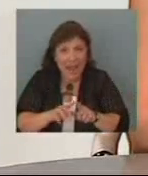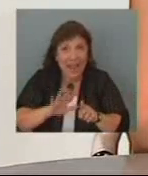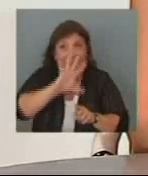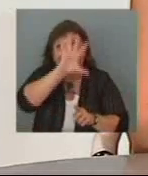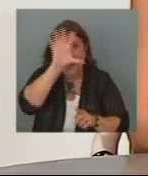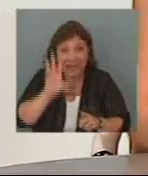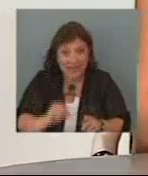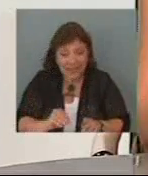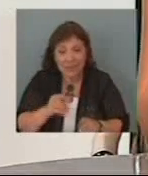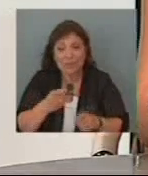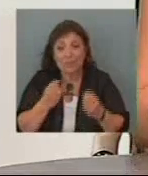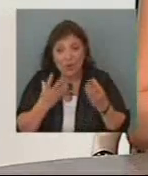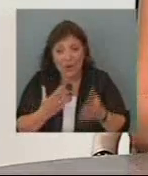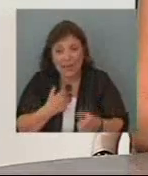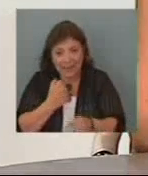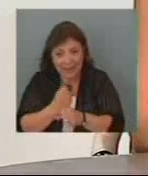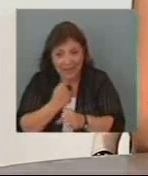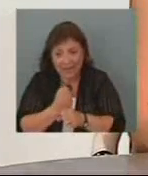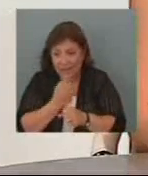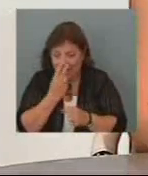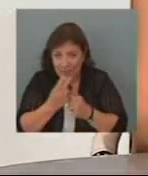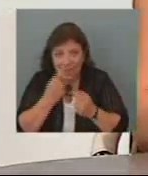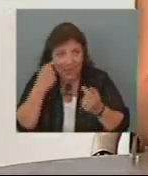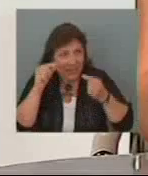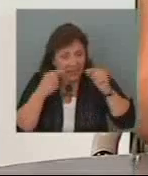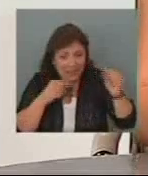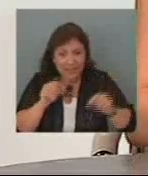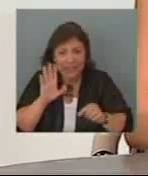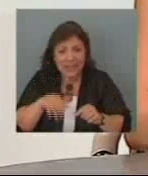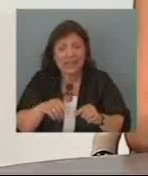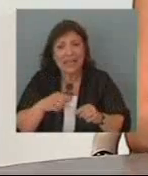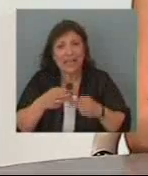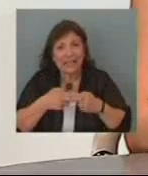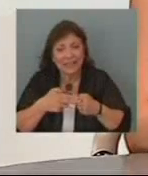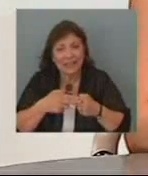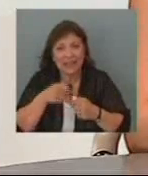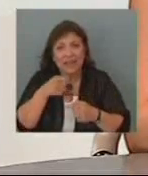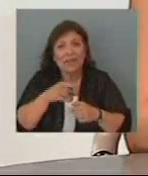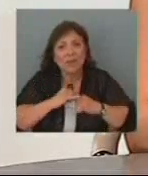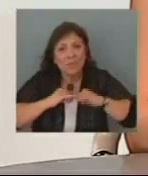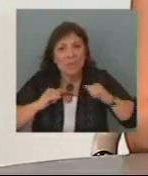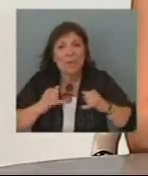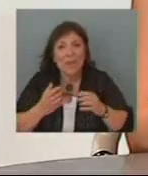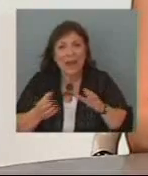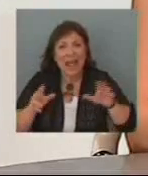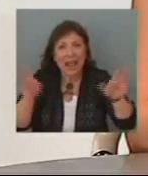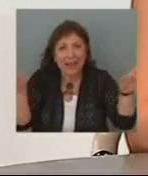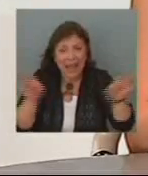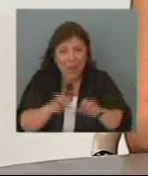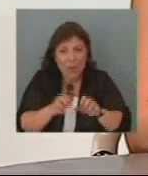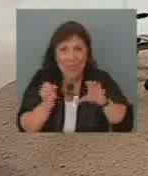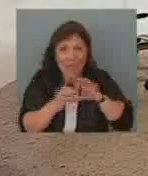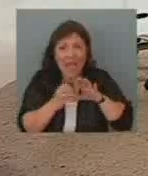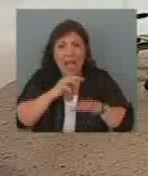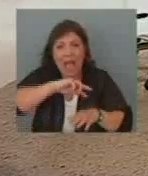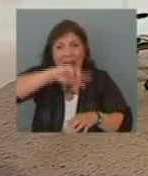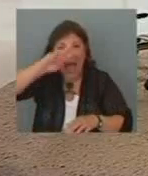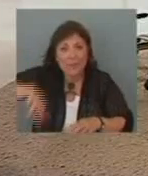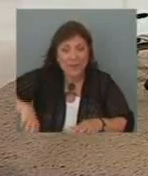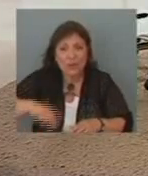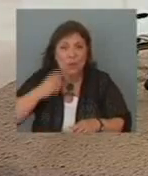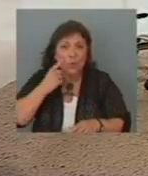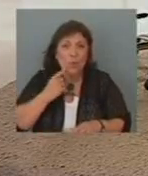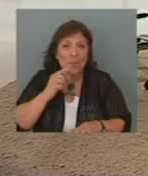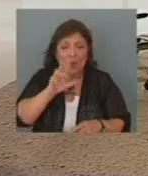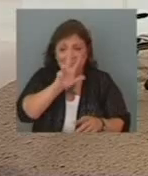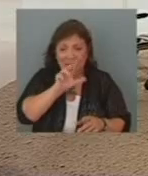inclusive porque me tomé la molestia de verlo y chequearlo en internet. Y es una campaña para recaudar fondos en una cuenta de Habitat, que es la número